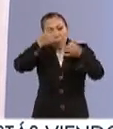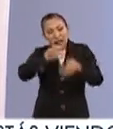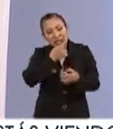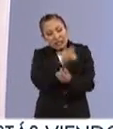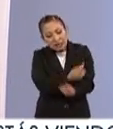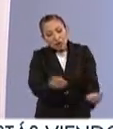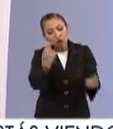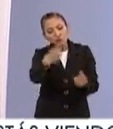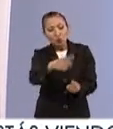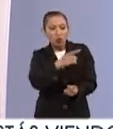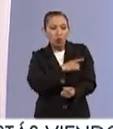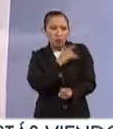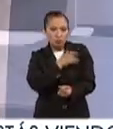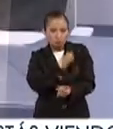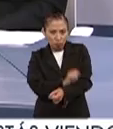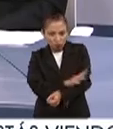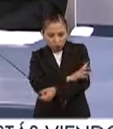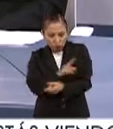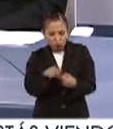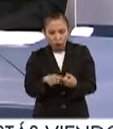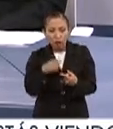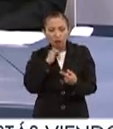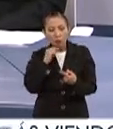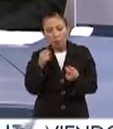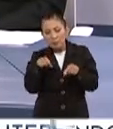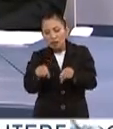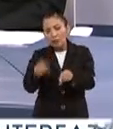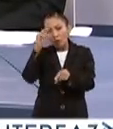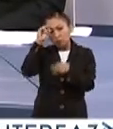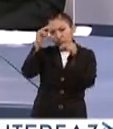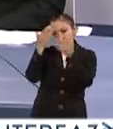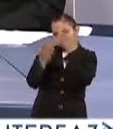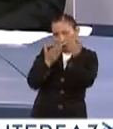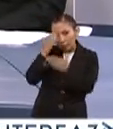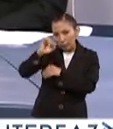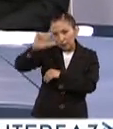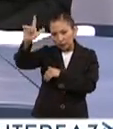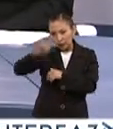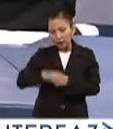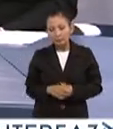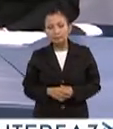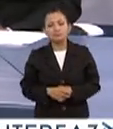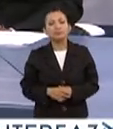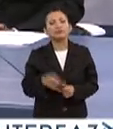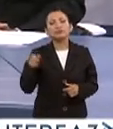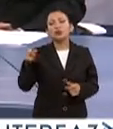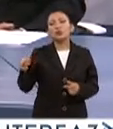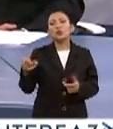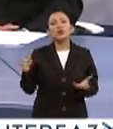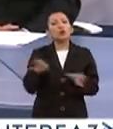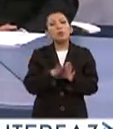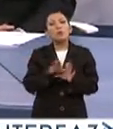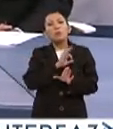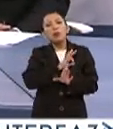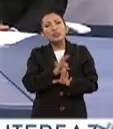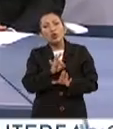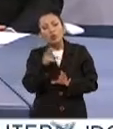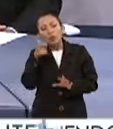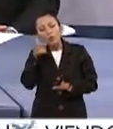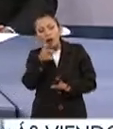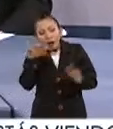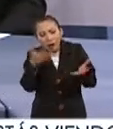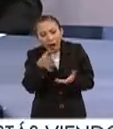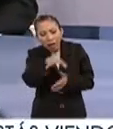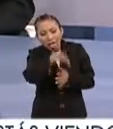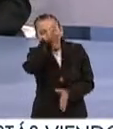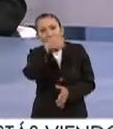correcta, tanto en su aspecto emocional, a la par de su aspecto académico y profesional. ¿Cómo pueden detectar a un